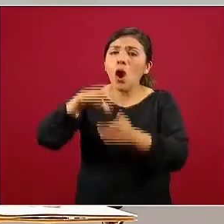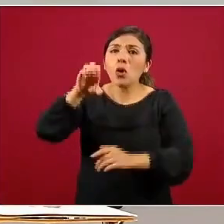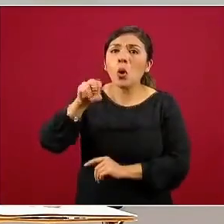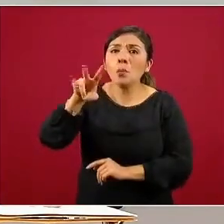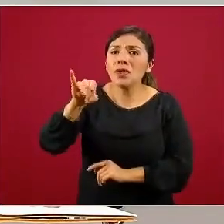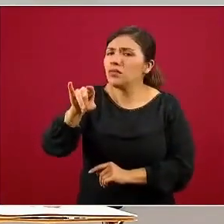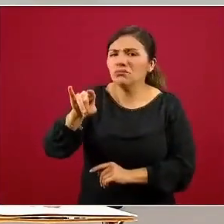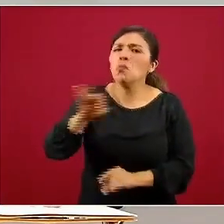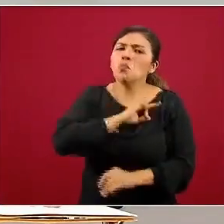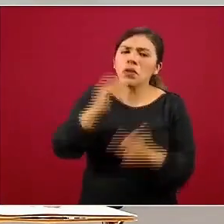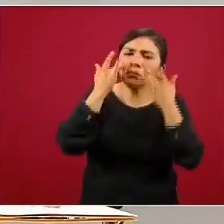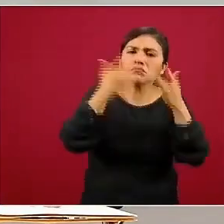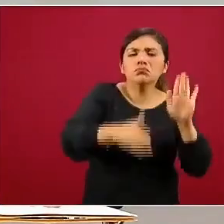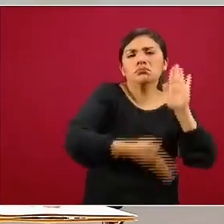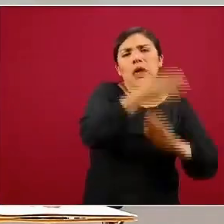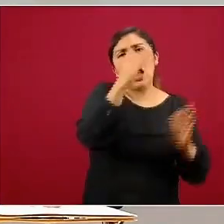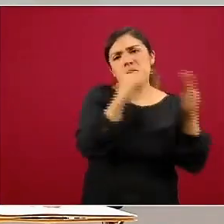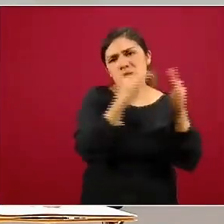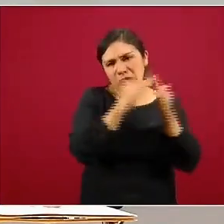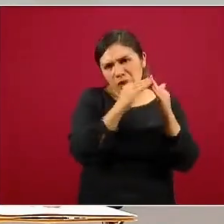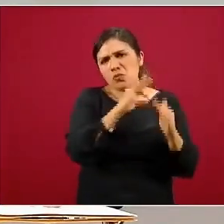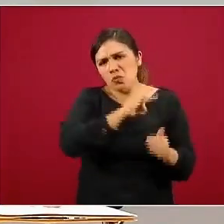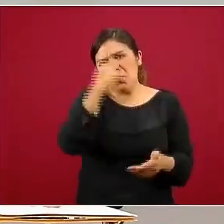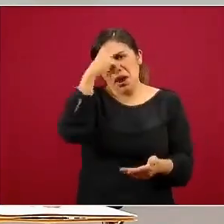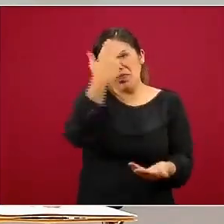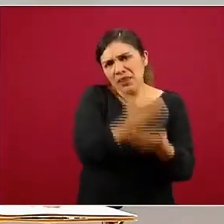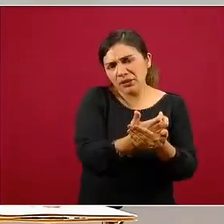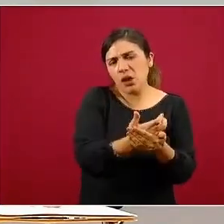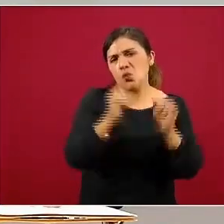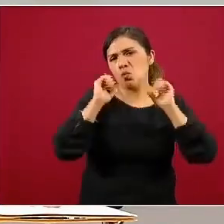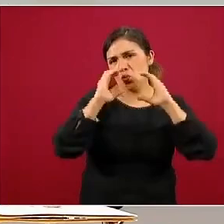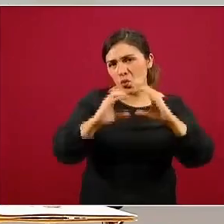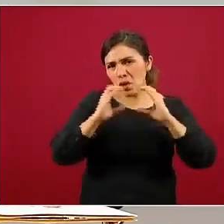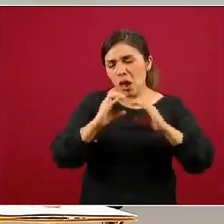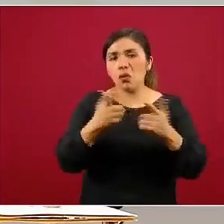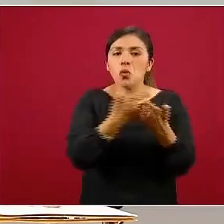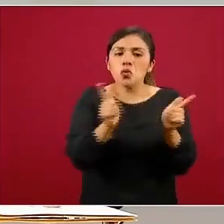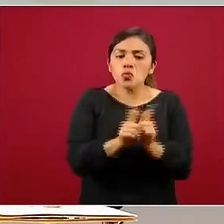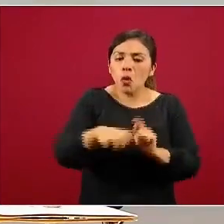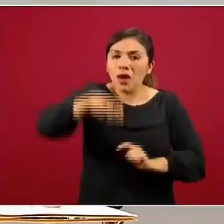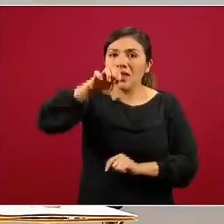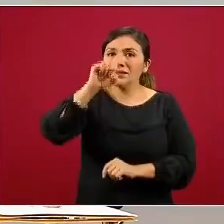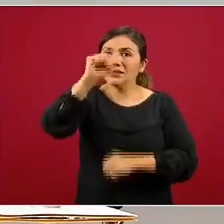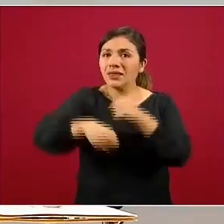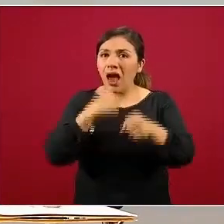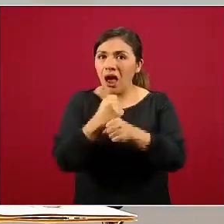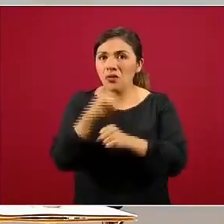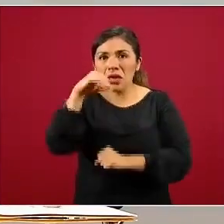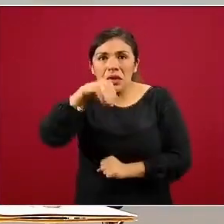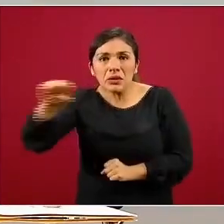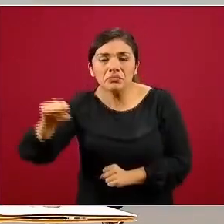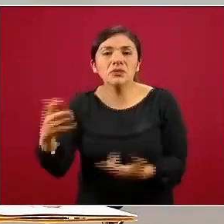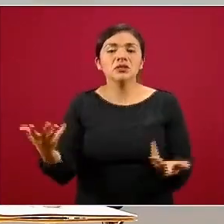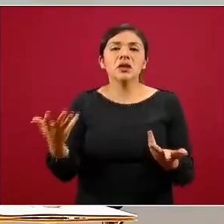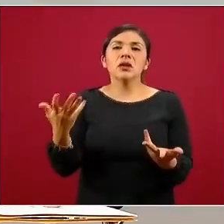se pudieran retirar a sus casas. Grupos a partir de 60 años en el Seguro